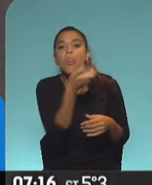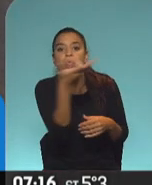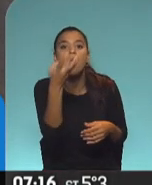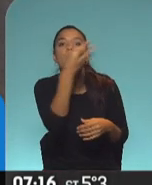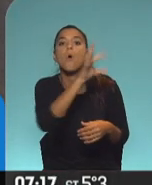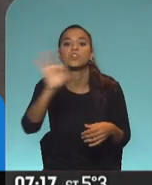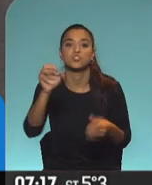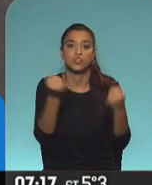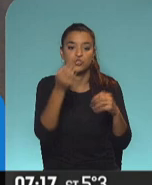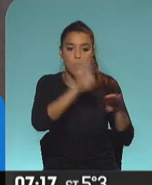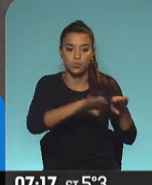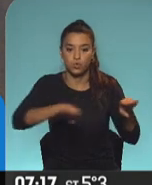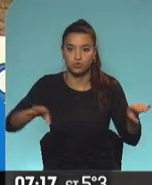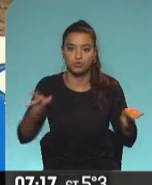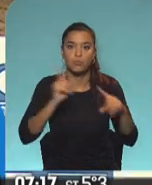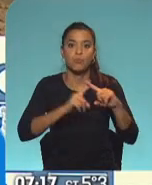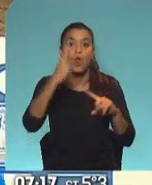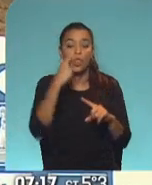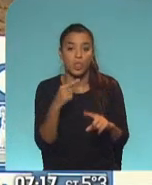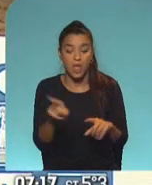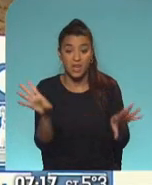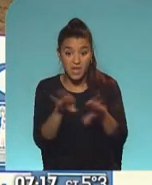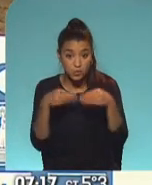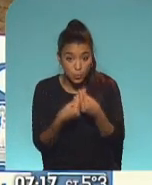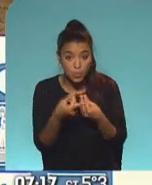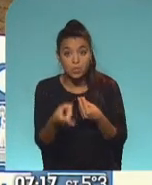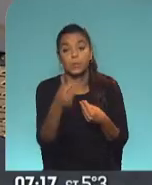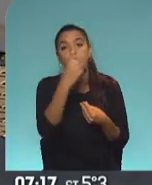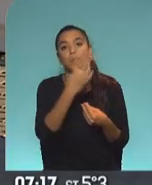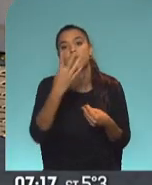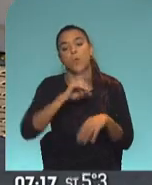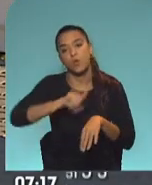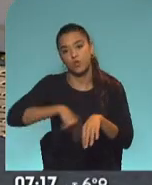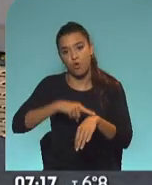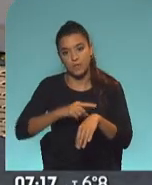400 vehículos diarios y los resultados estarán en 24 horas.